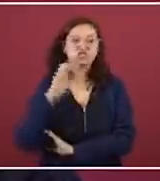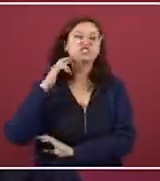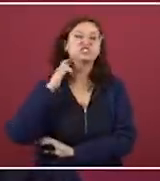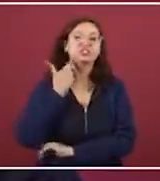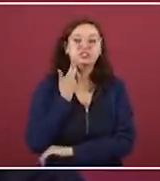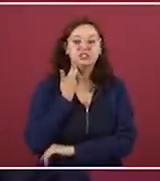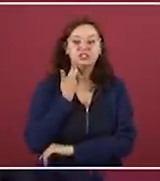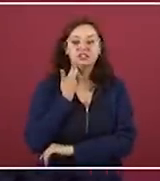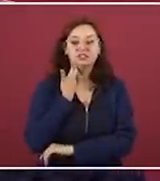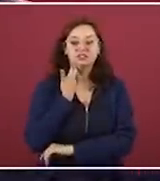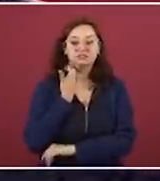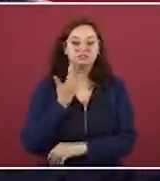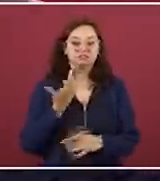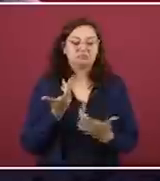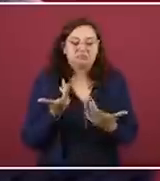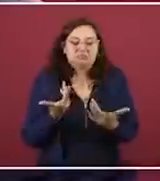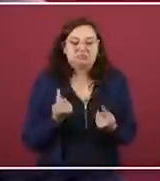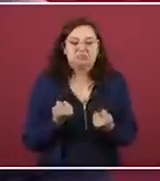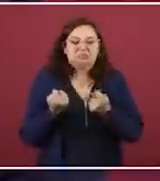no se respete